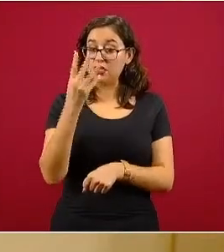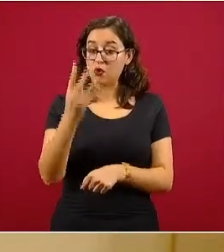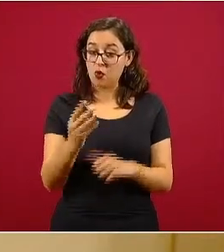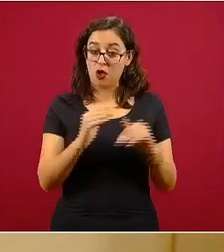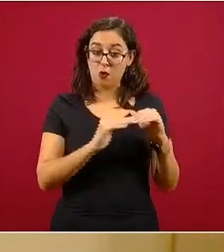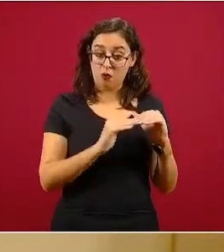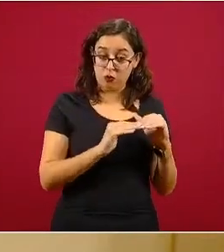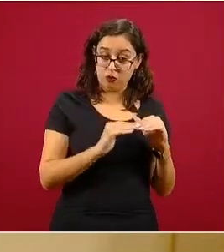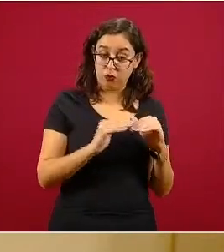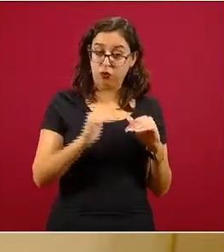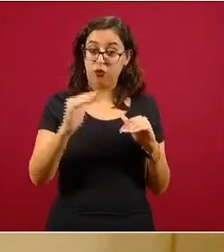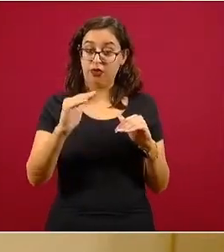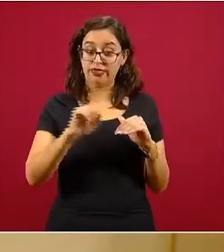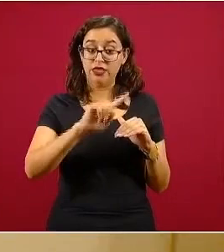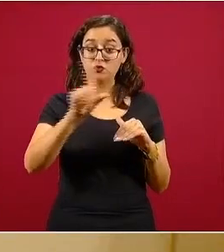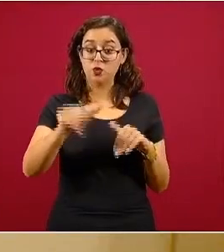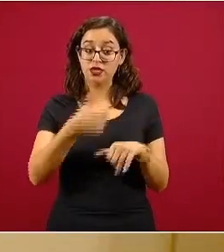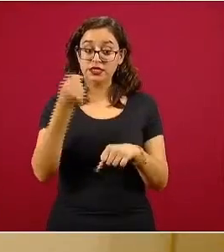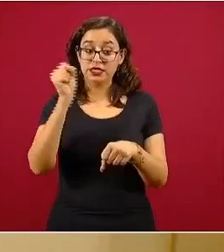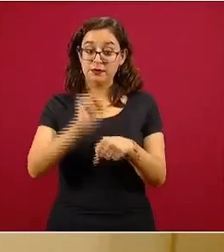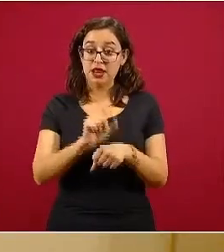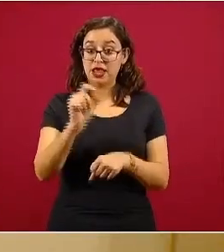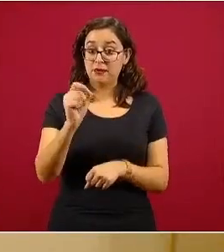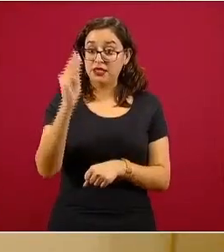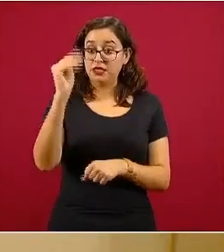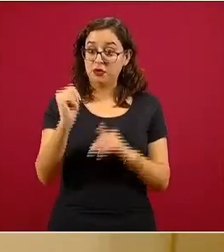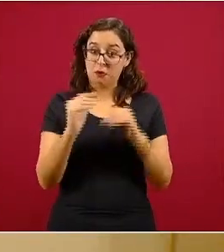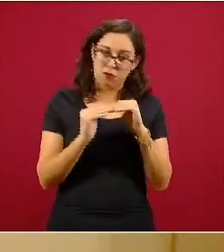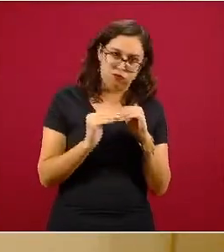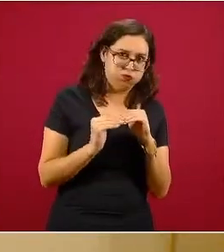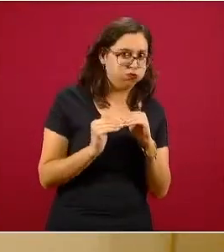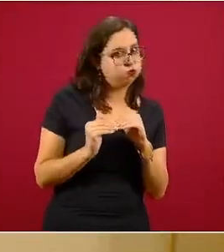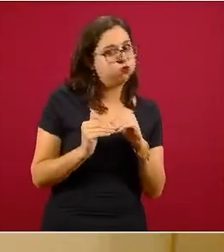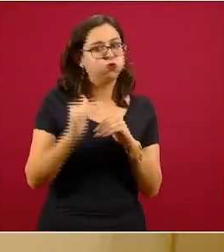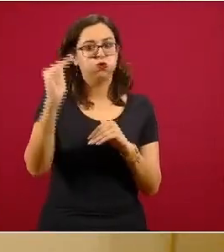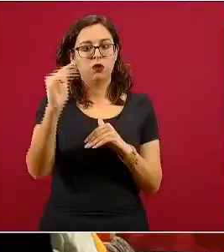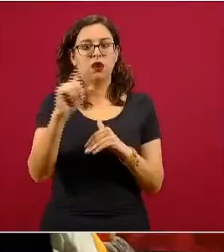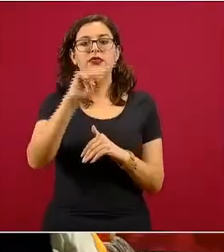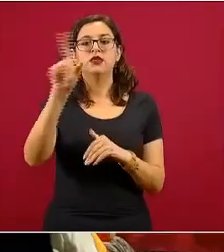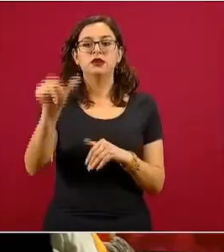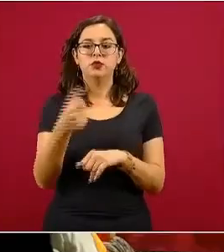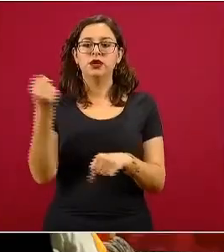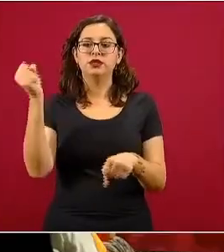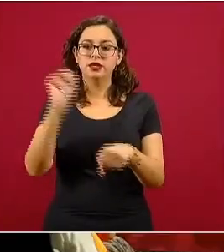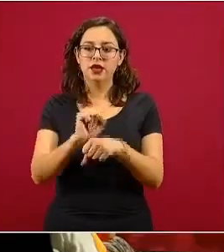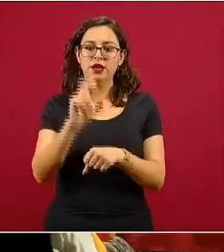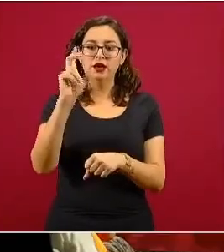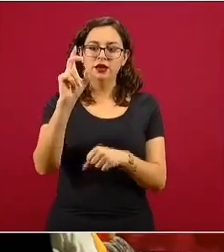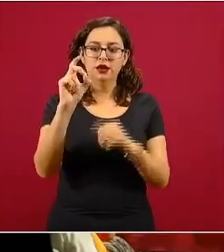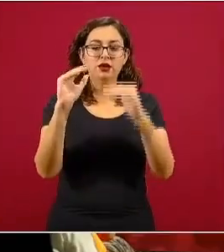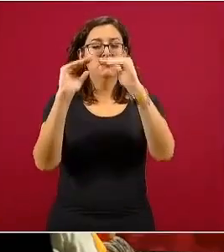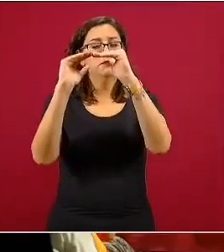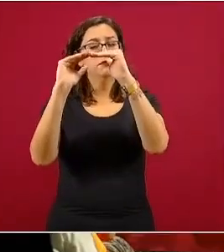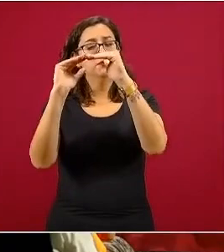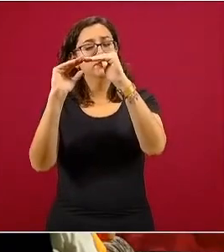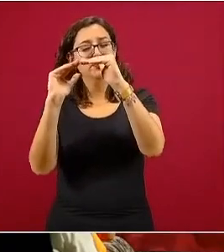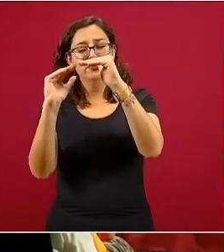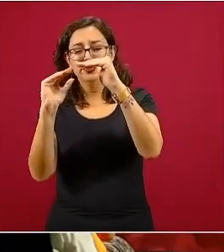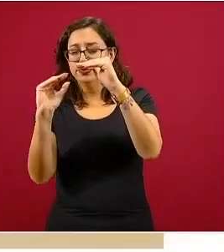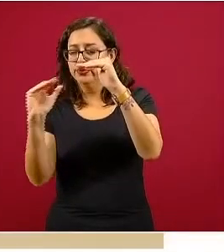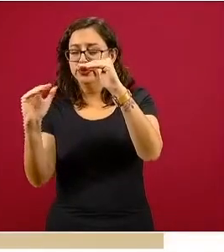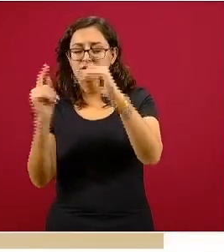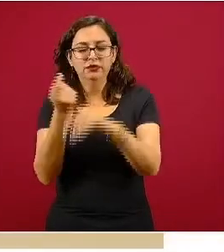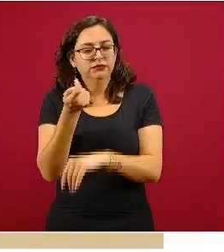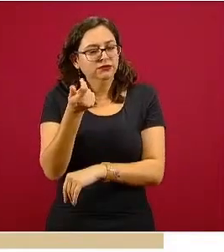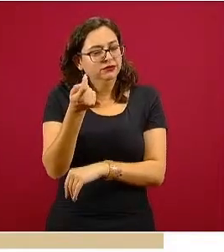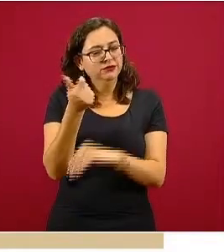semana 29 y a partir de la semana 30 inició una tendencia descendente, todavía es muy ligera, todavía está en la parte superior